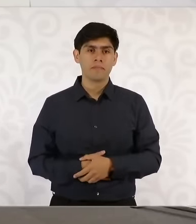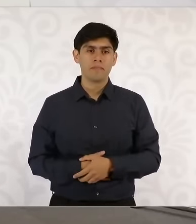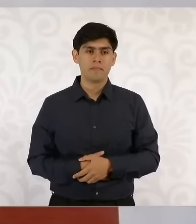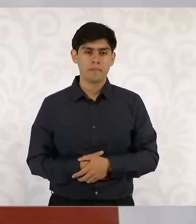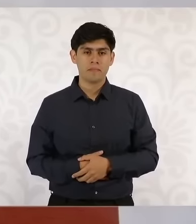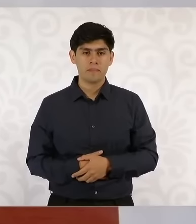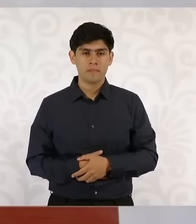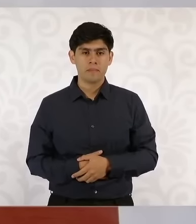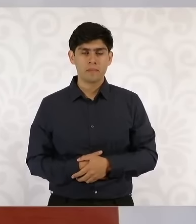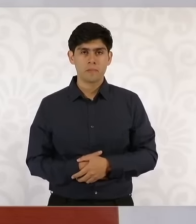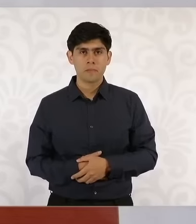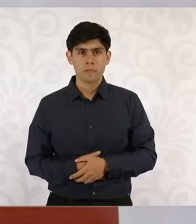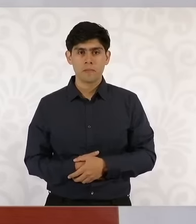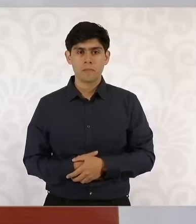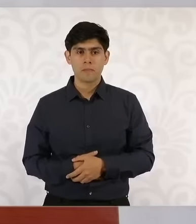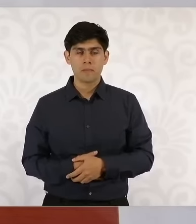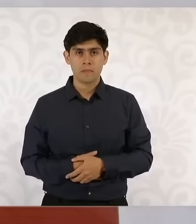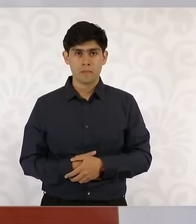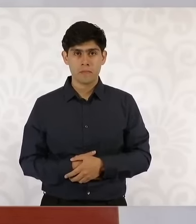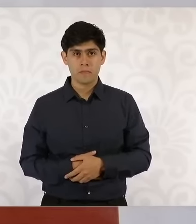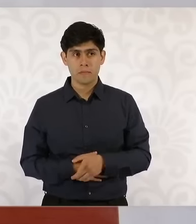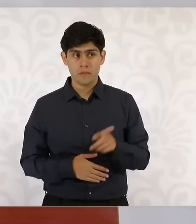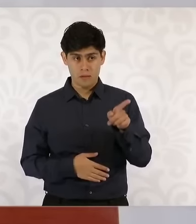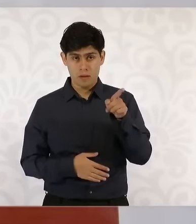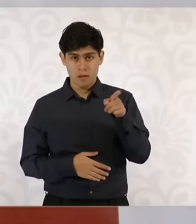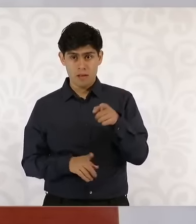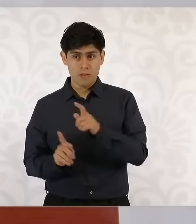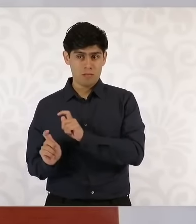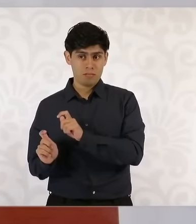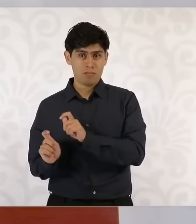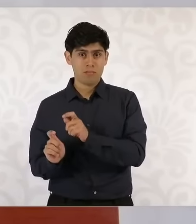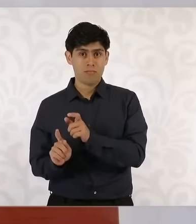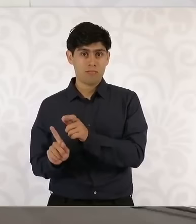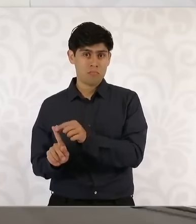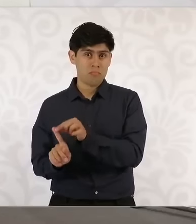Vamos a poner a Jorge Castañeda en la campaña.